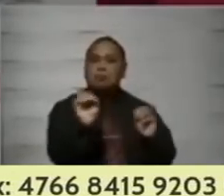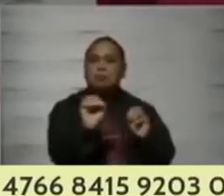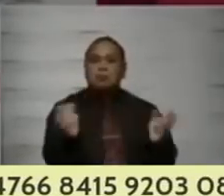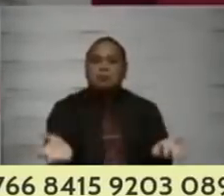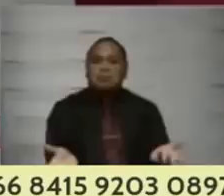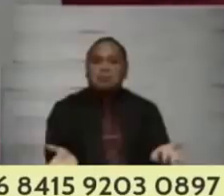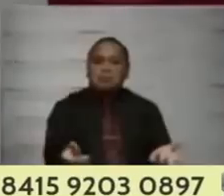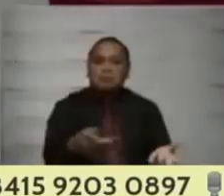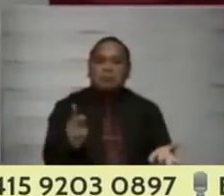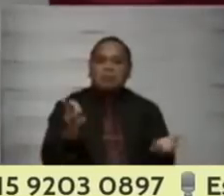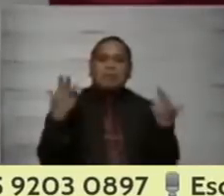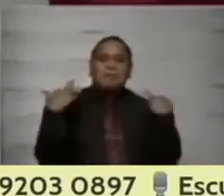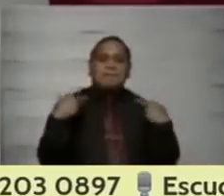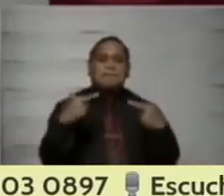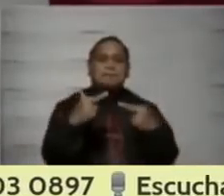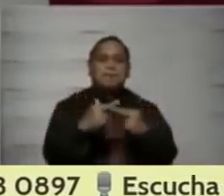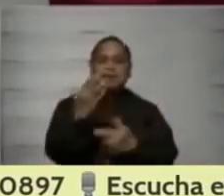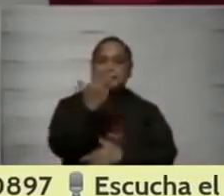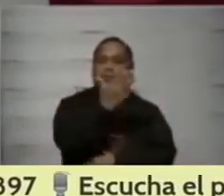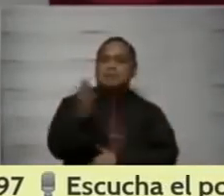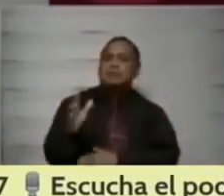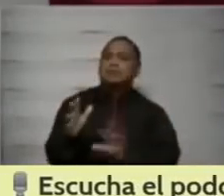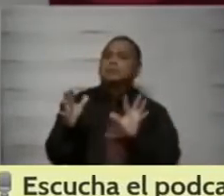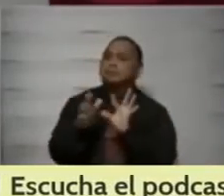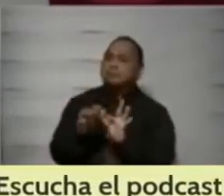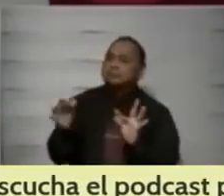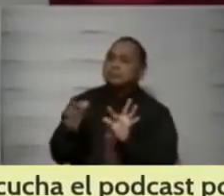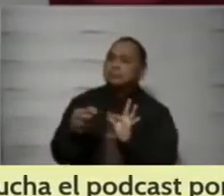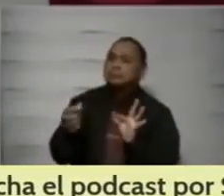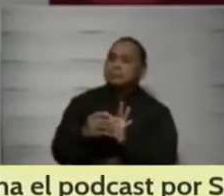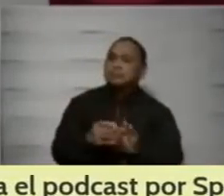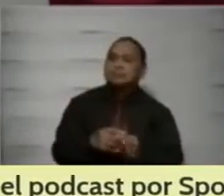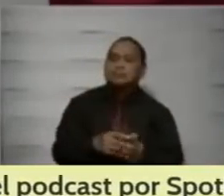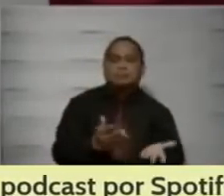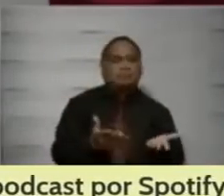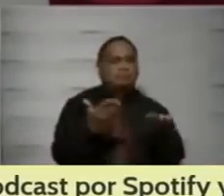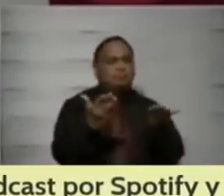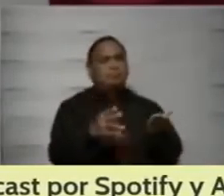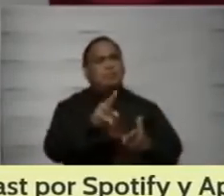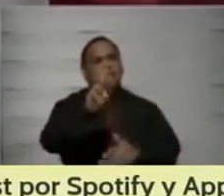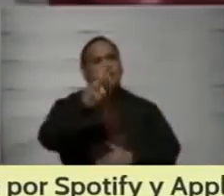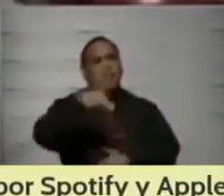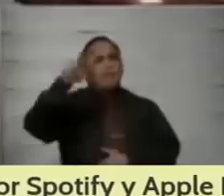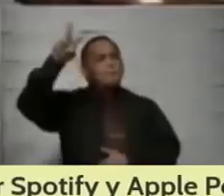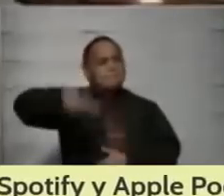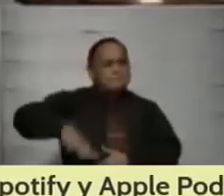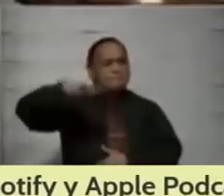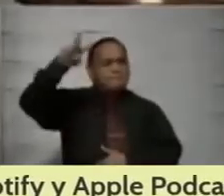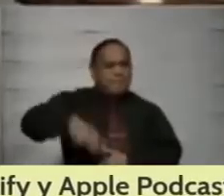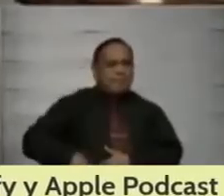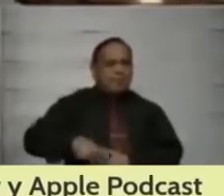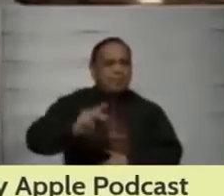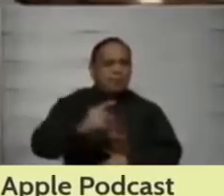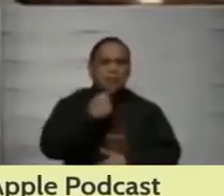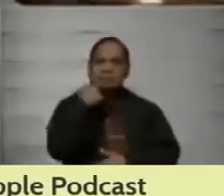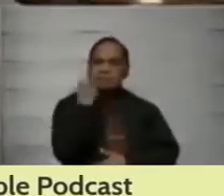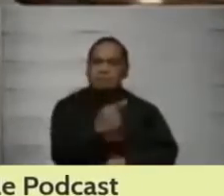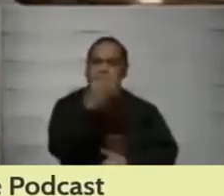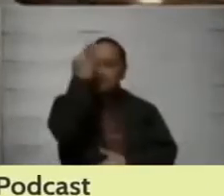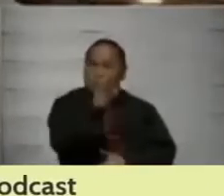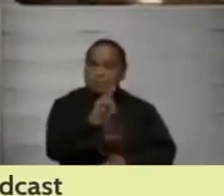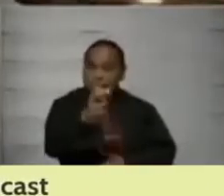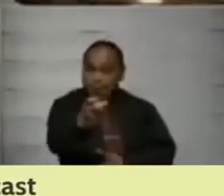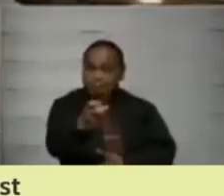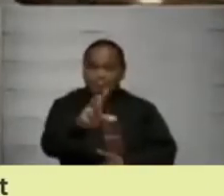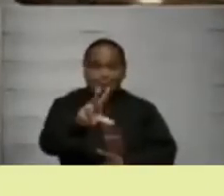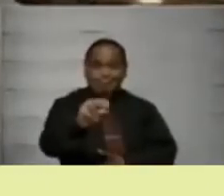pues, con el maestro, un maestro me dijo, pues, digamos, uja, Gil, la verdad, pero no es la verdad, la traición.